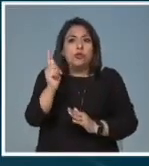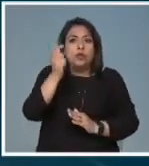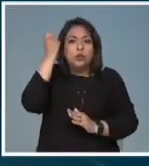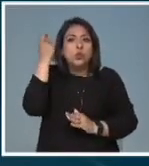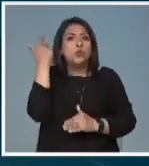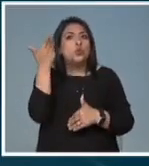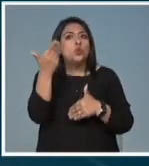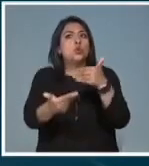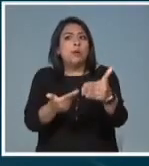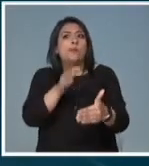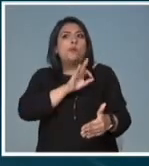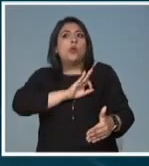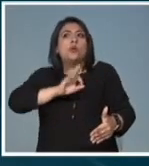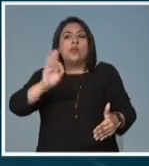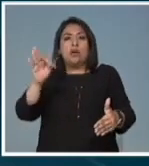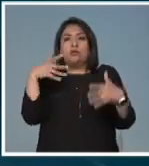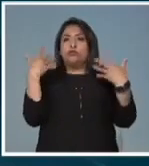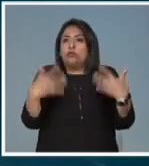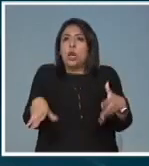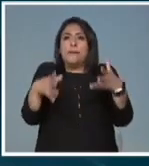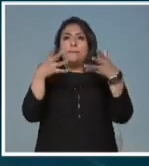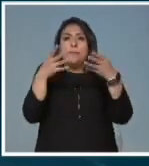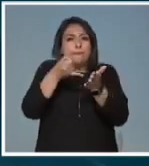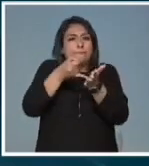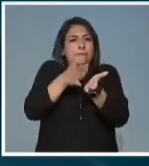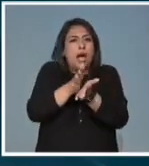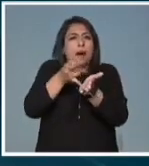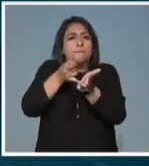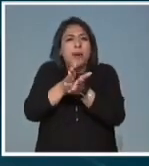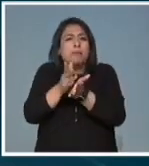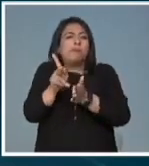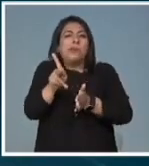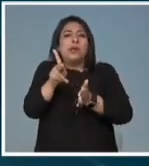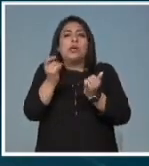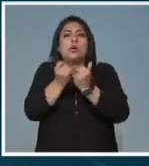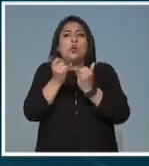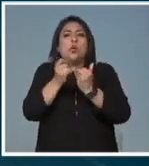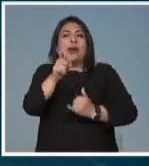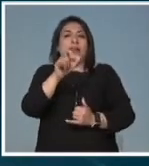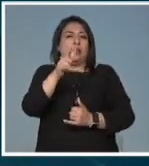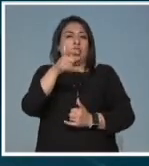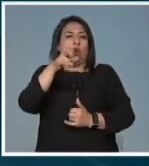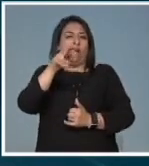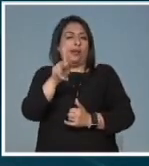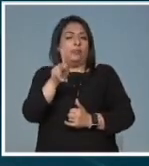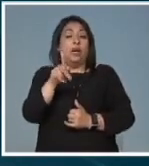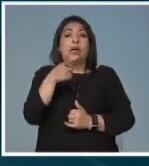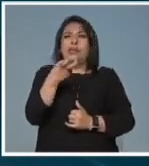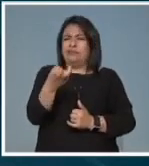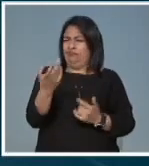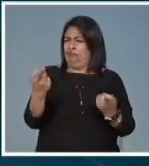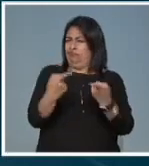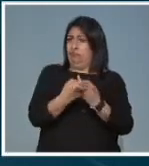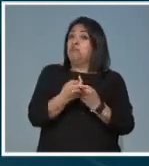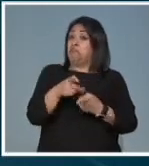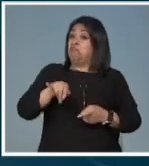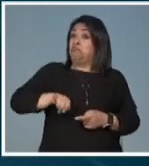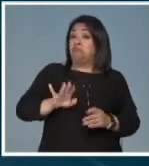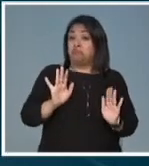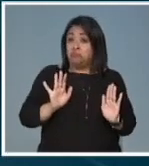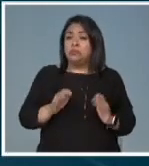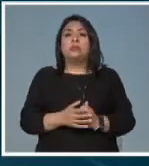allowed him to produce large quantities of seemingly authentic woodcut images? Right? That's a